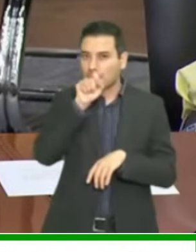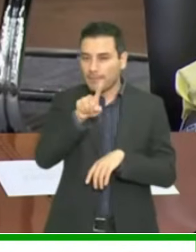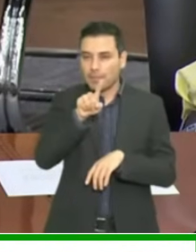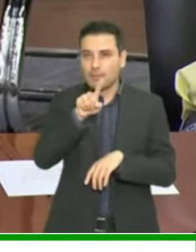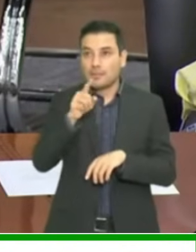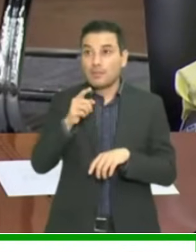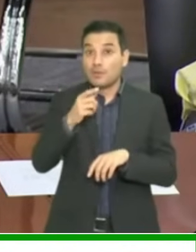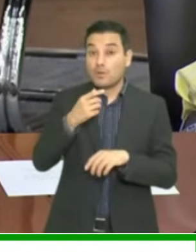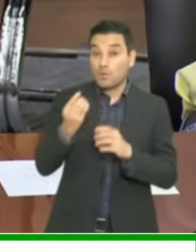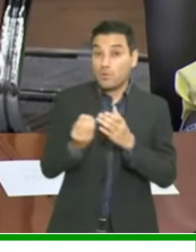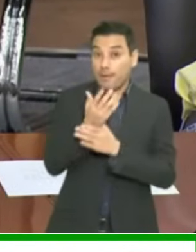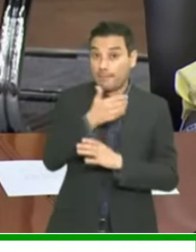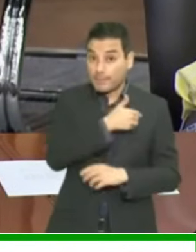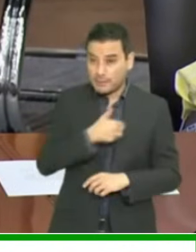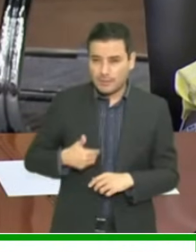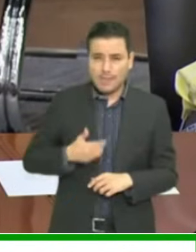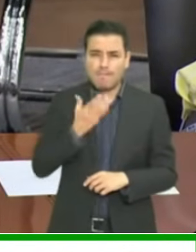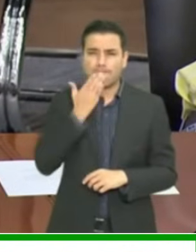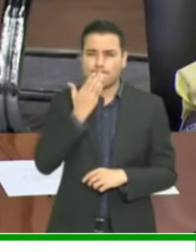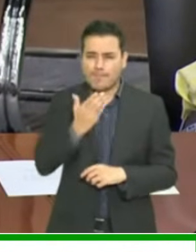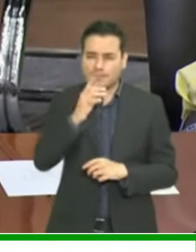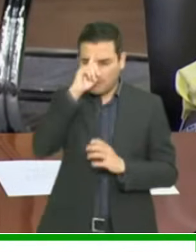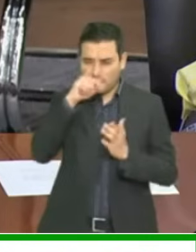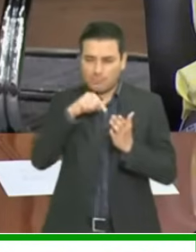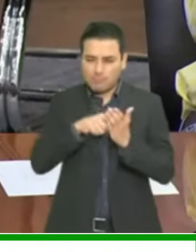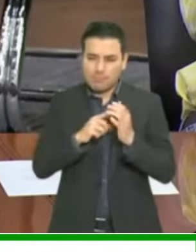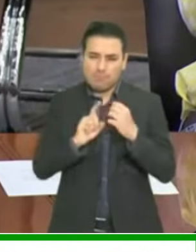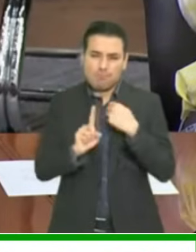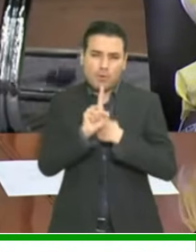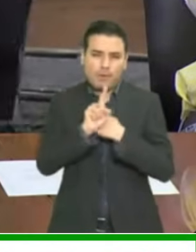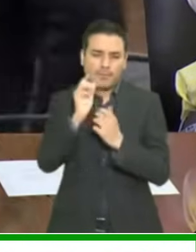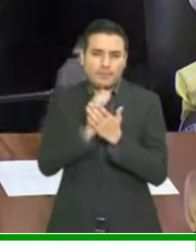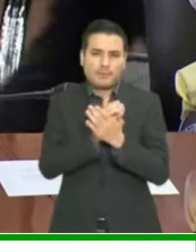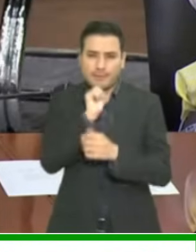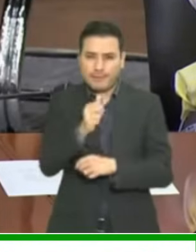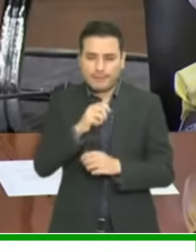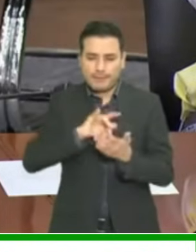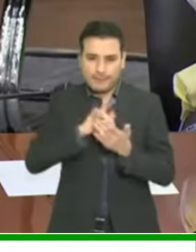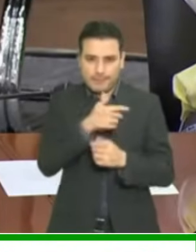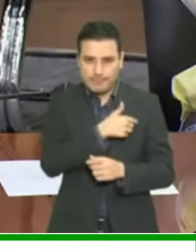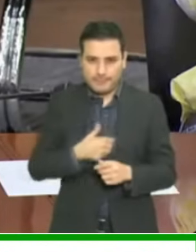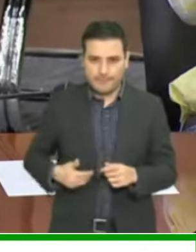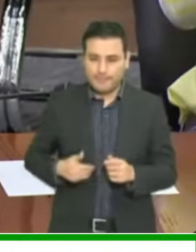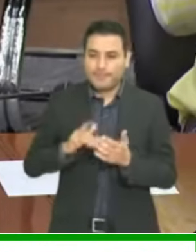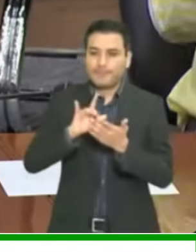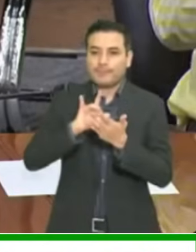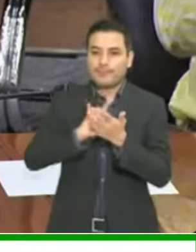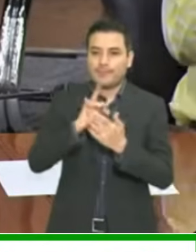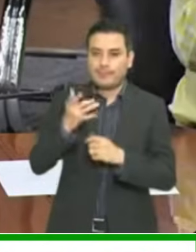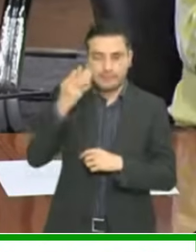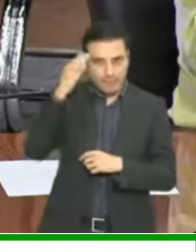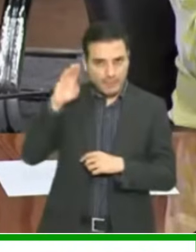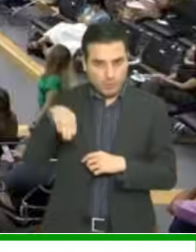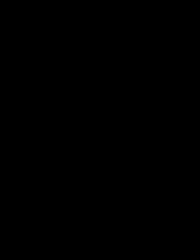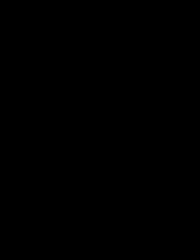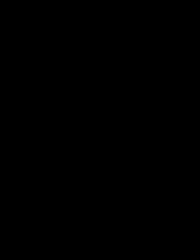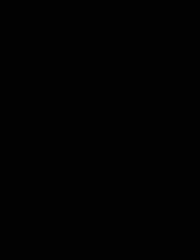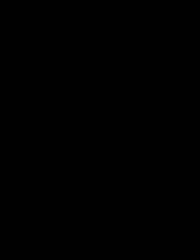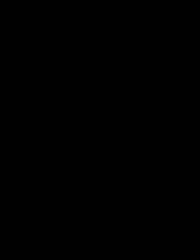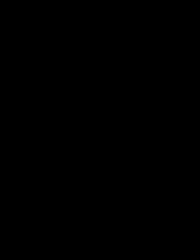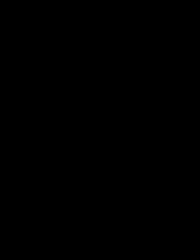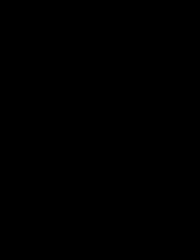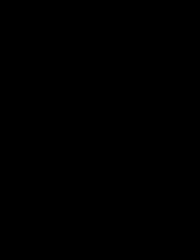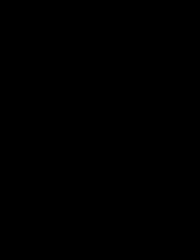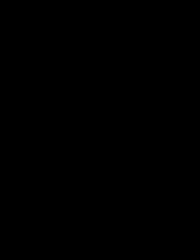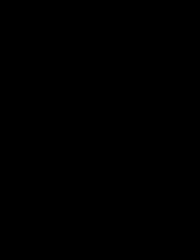electa, se corrigen los rumbos. Gracias, presidenta. Gracias, maestro Arturo Escobar.